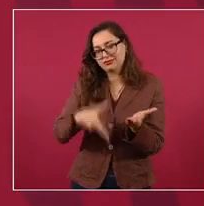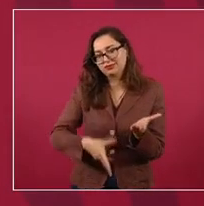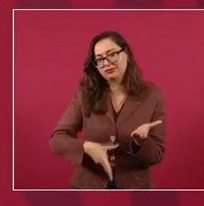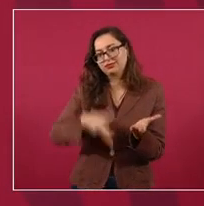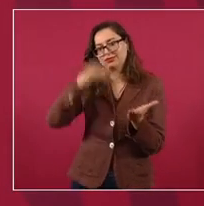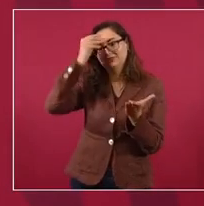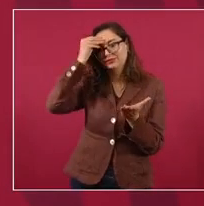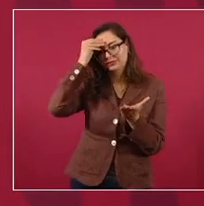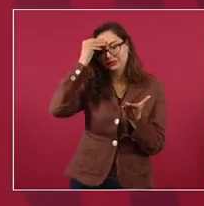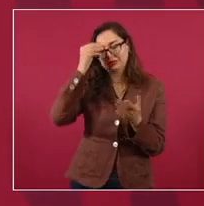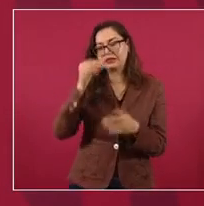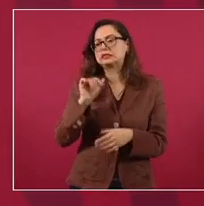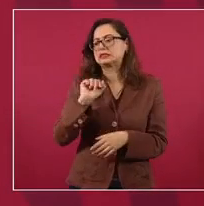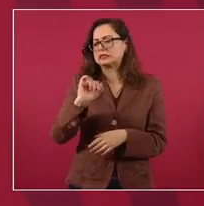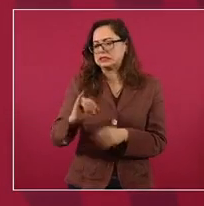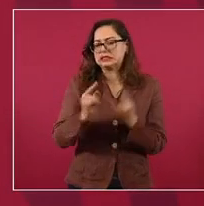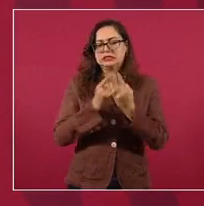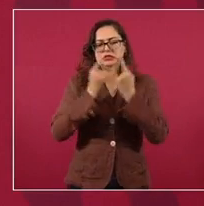nacionales y universales.